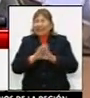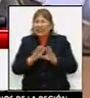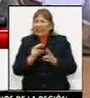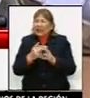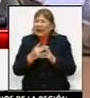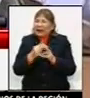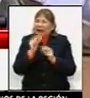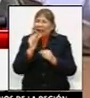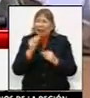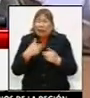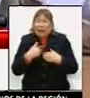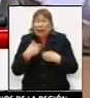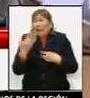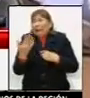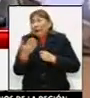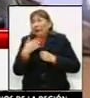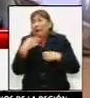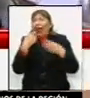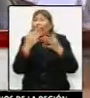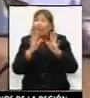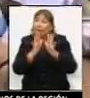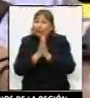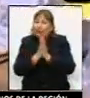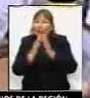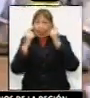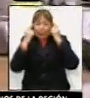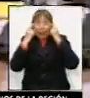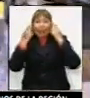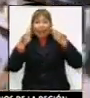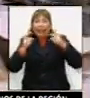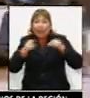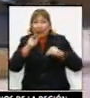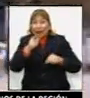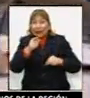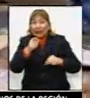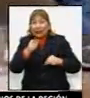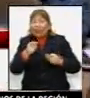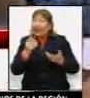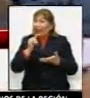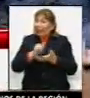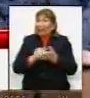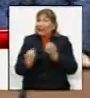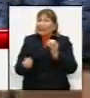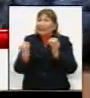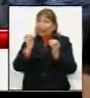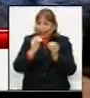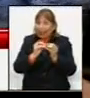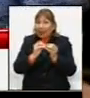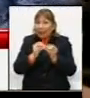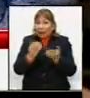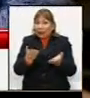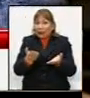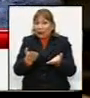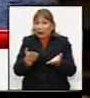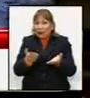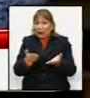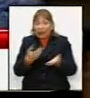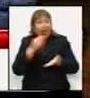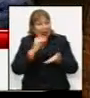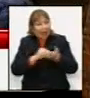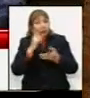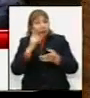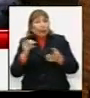ya estoy abusando del doctor Tuesta. Entonces, ¿está de acuerdo con que esto que se está agregando es prácticamente